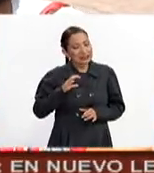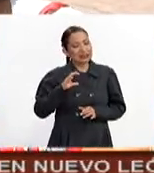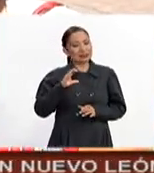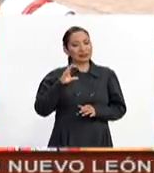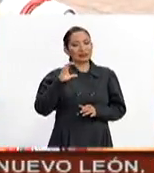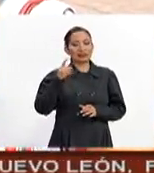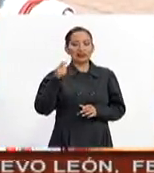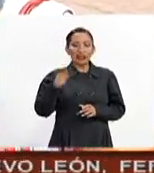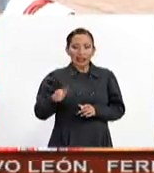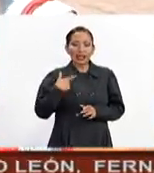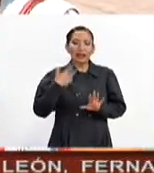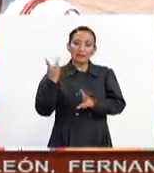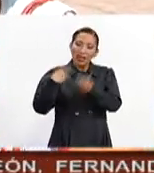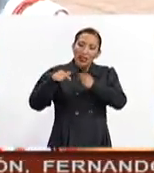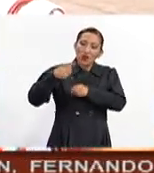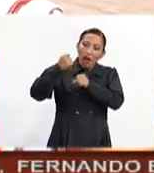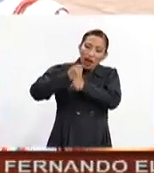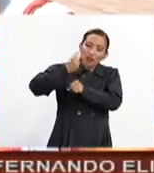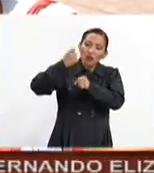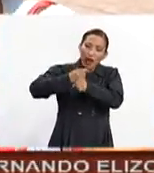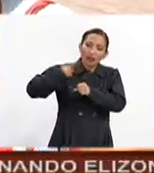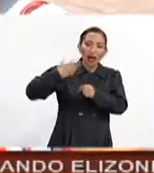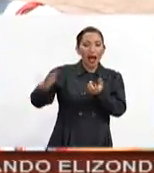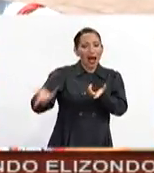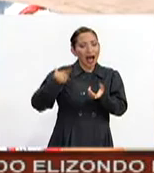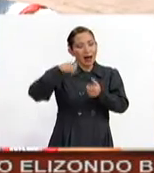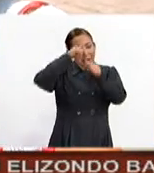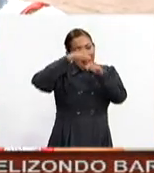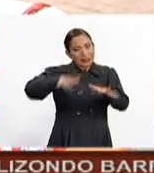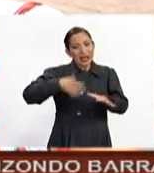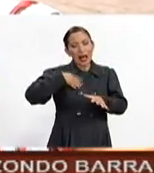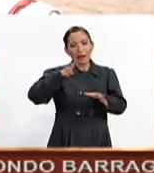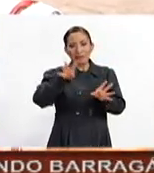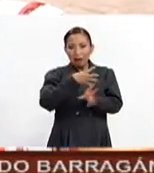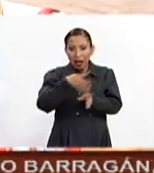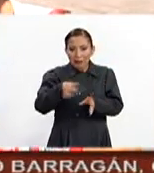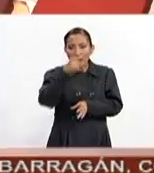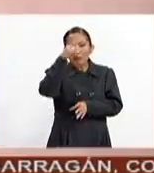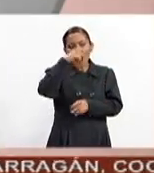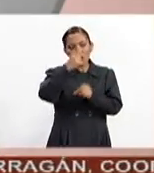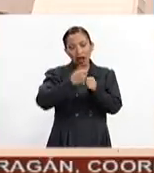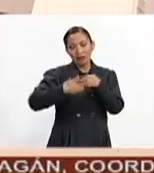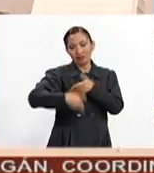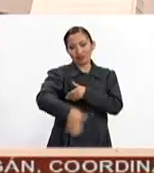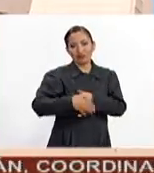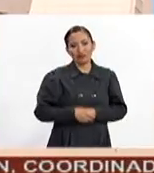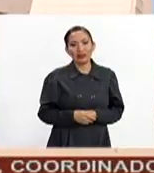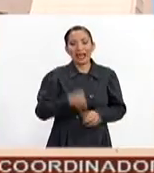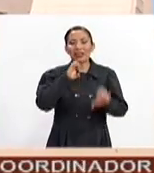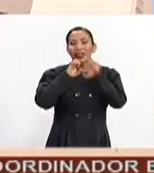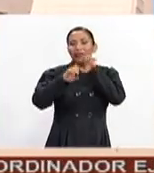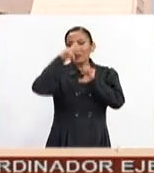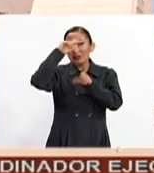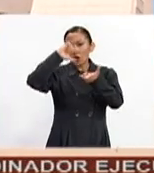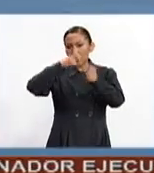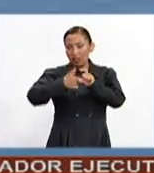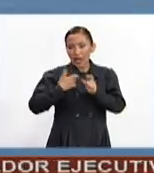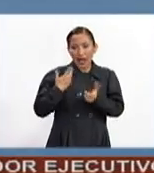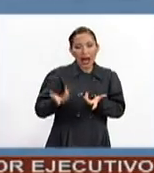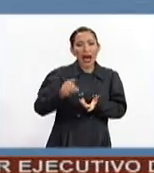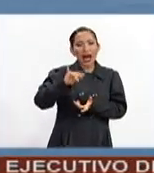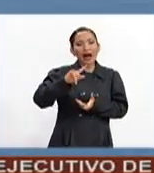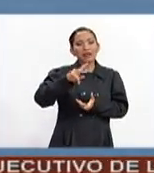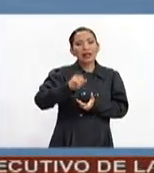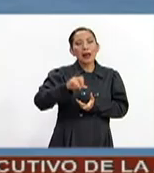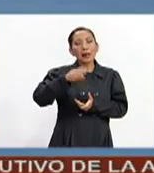cristiandad y venir cada año a bendecir nuestra palmita para tenerla para todo el año. En entrevista para México al Día,